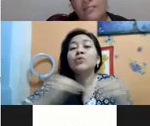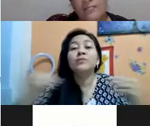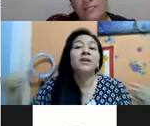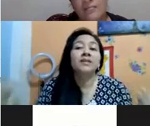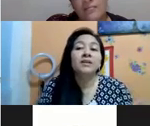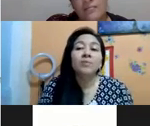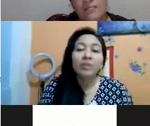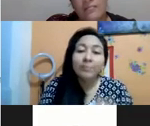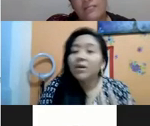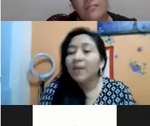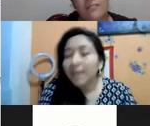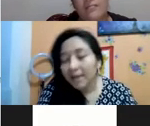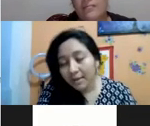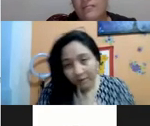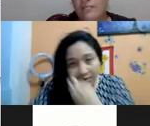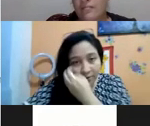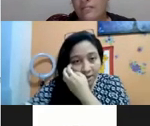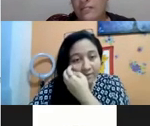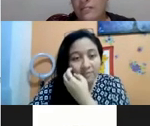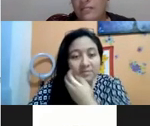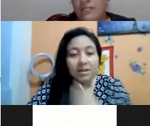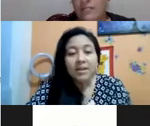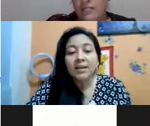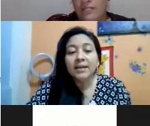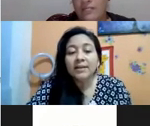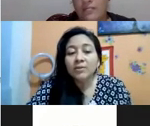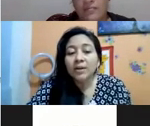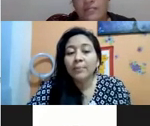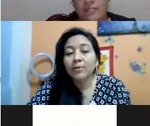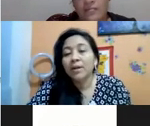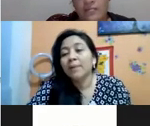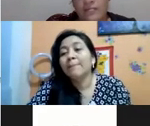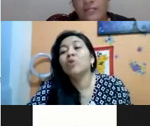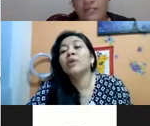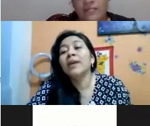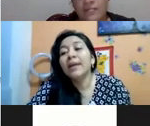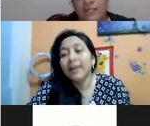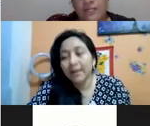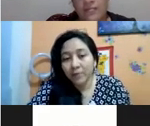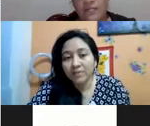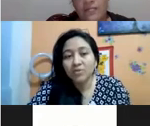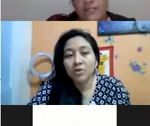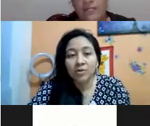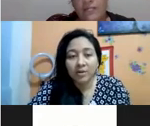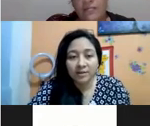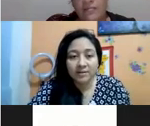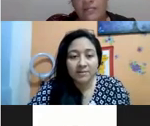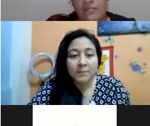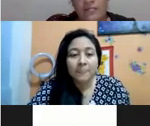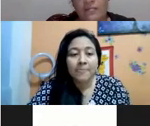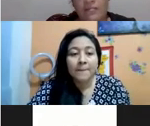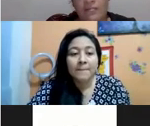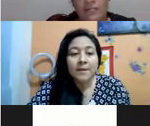el justificativo de por qué la respuesta es correcta. Y en el caso de acá, poner por qué las respuestas son